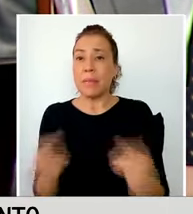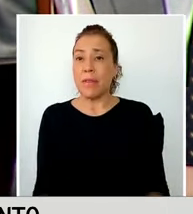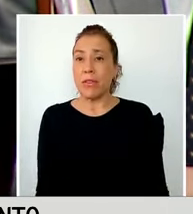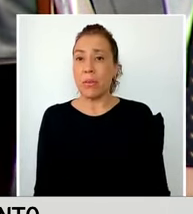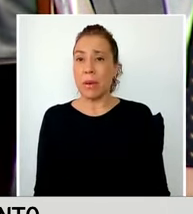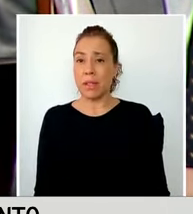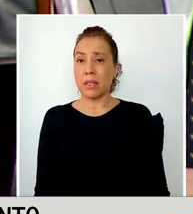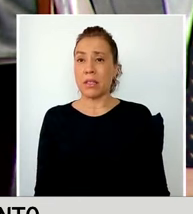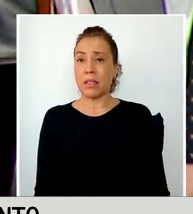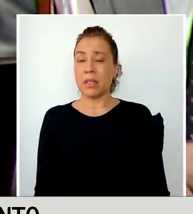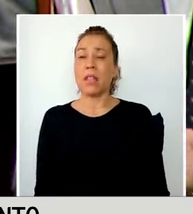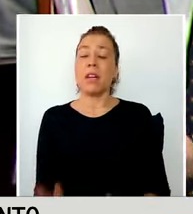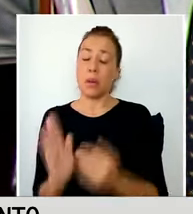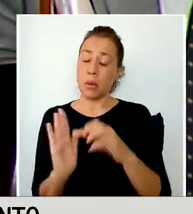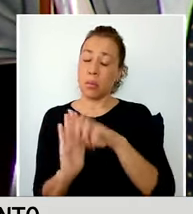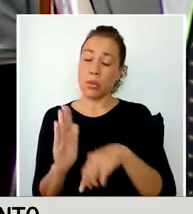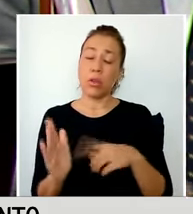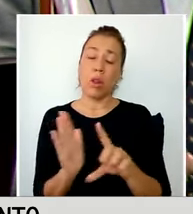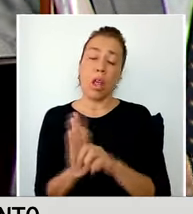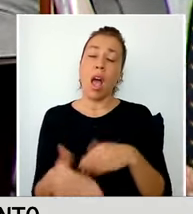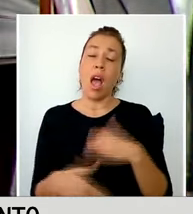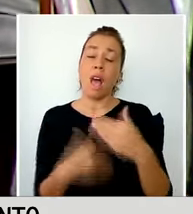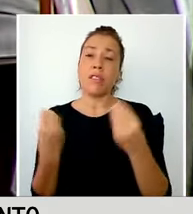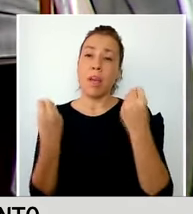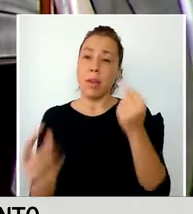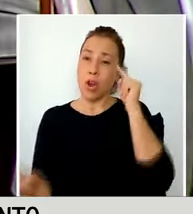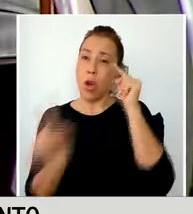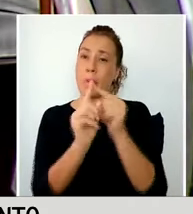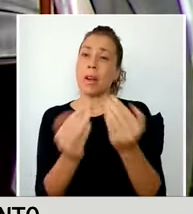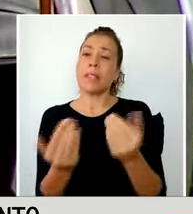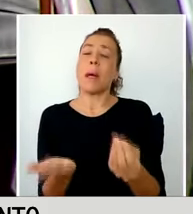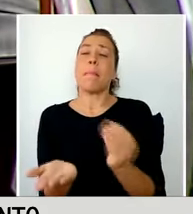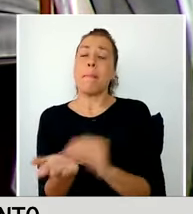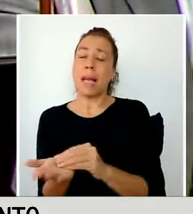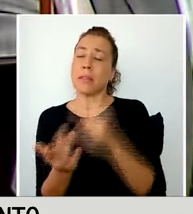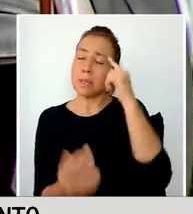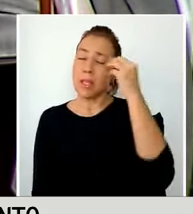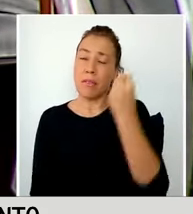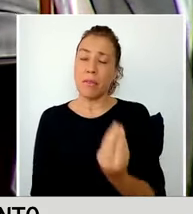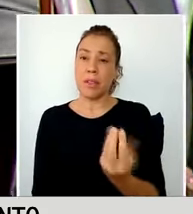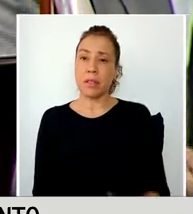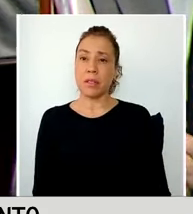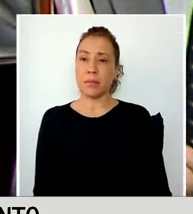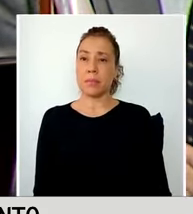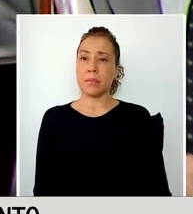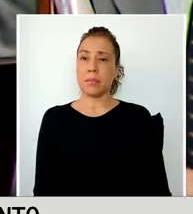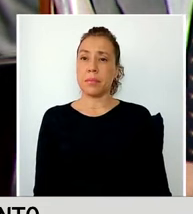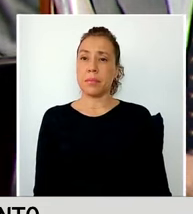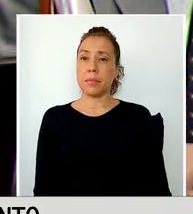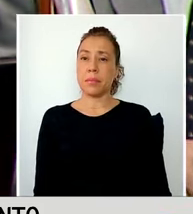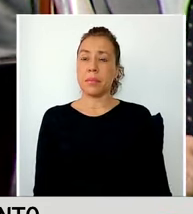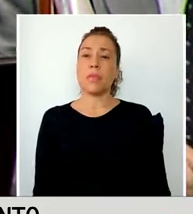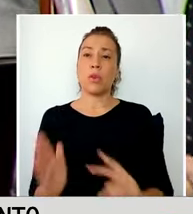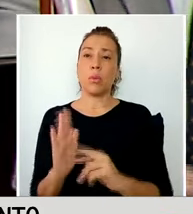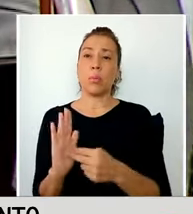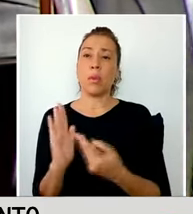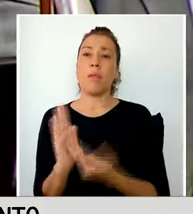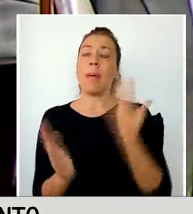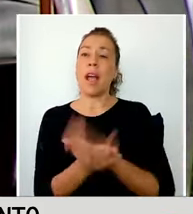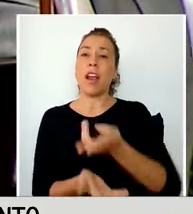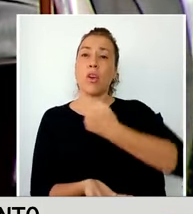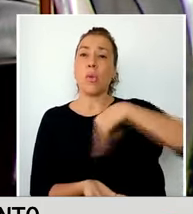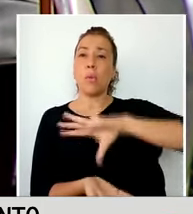de ley Avanza en la en la dirección correcta pero necesitamos mucho más sentido común con este tipo de de problemas que tenemos en nuestro país y esto no